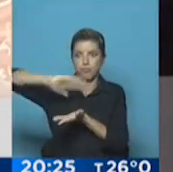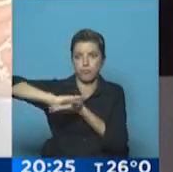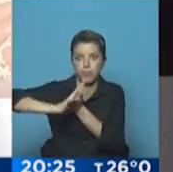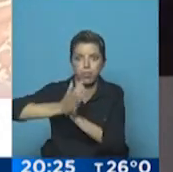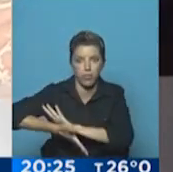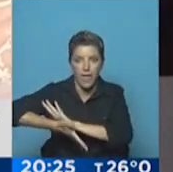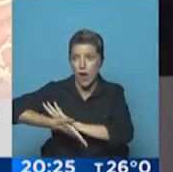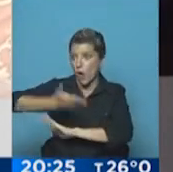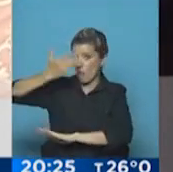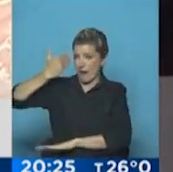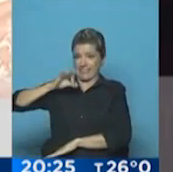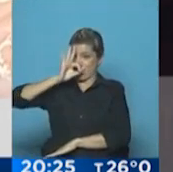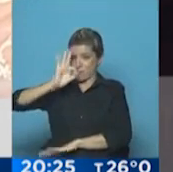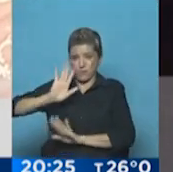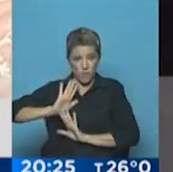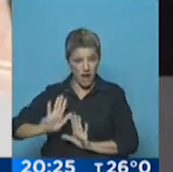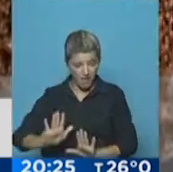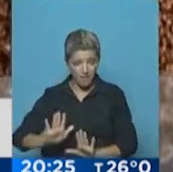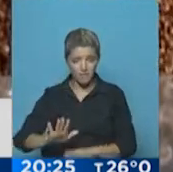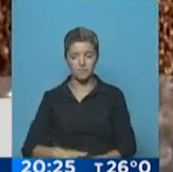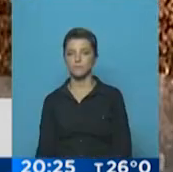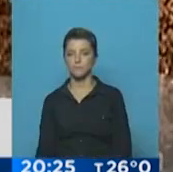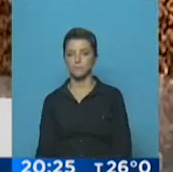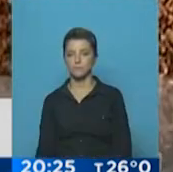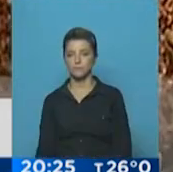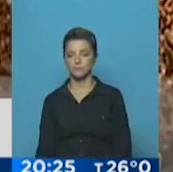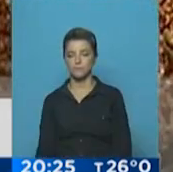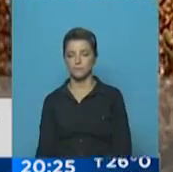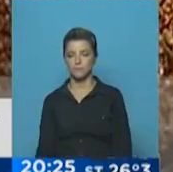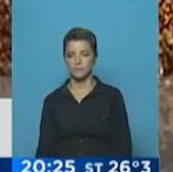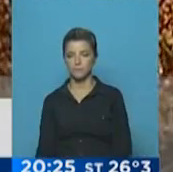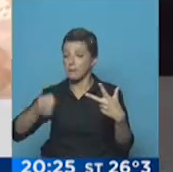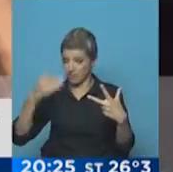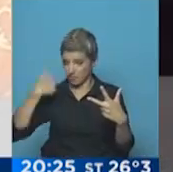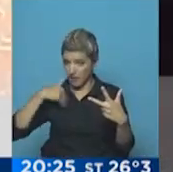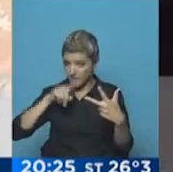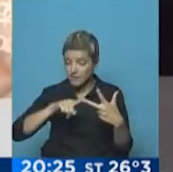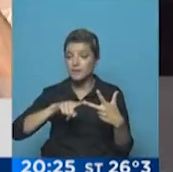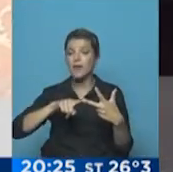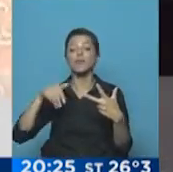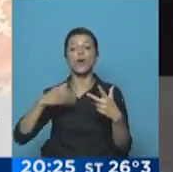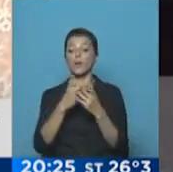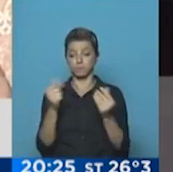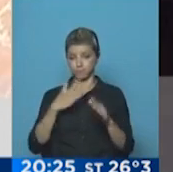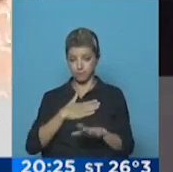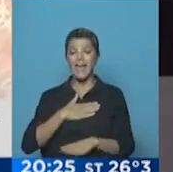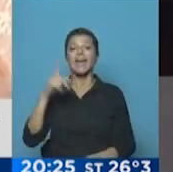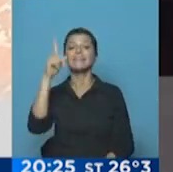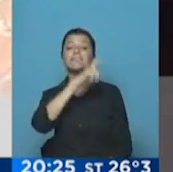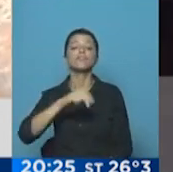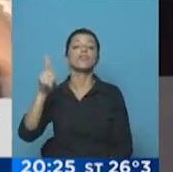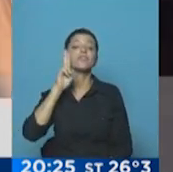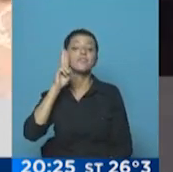nadie nunca antes la había desendeudado, esta Argentina que dejamos con